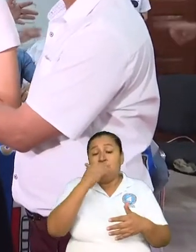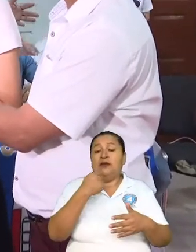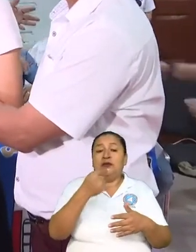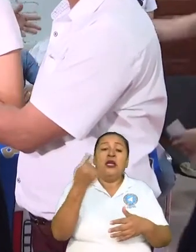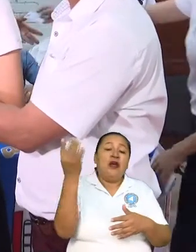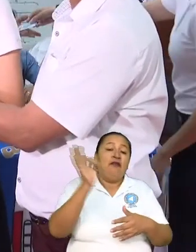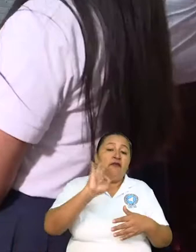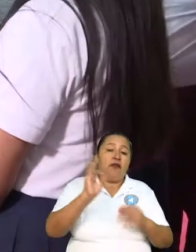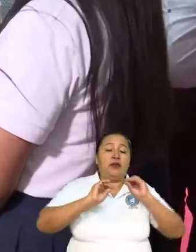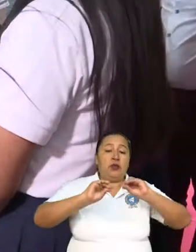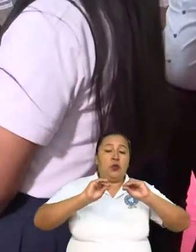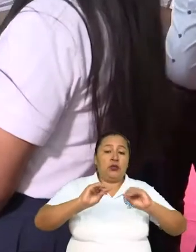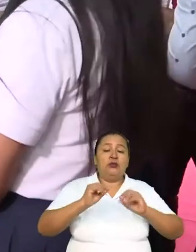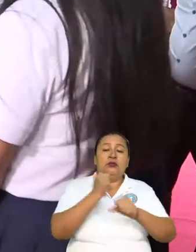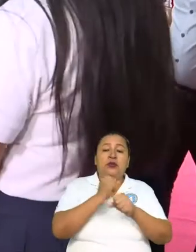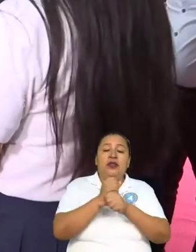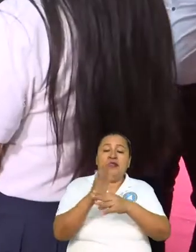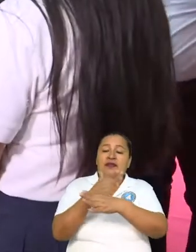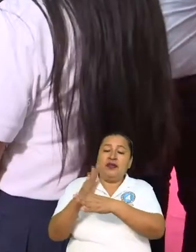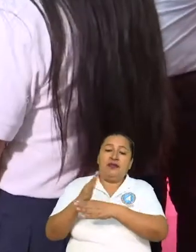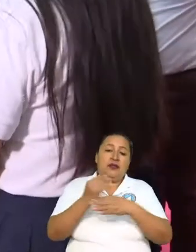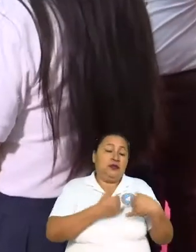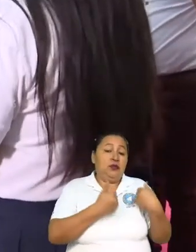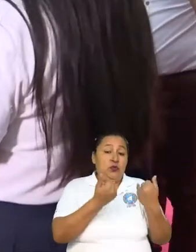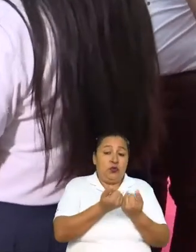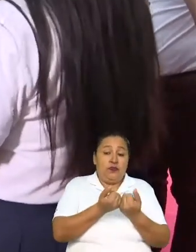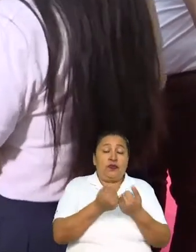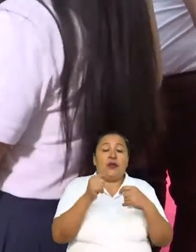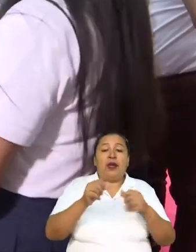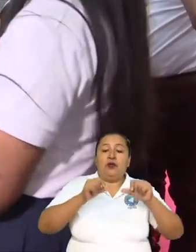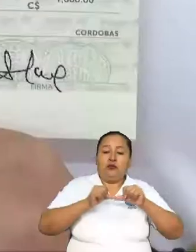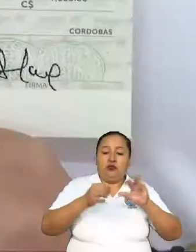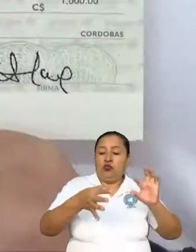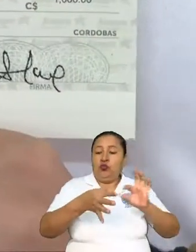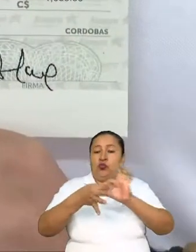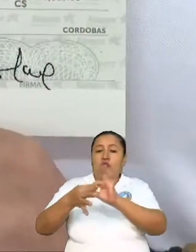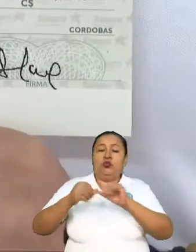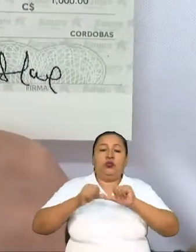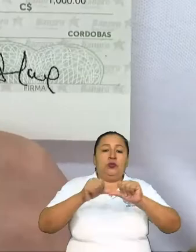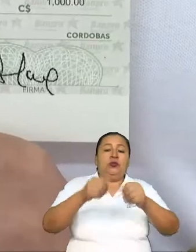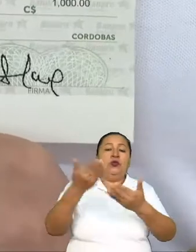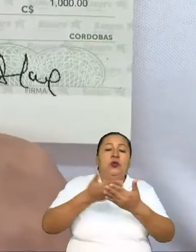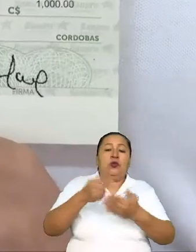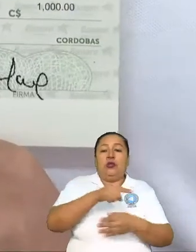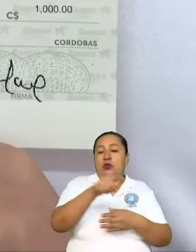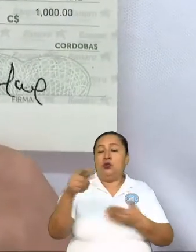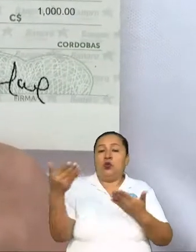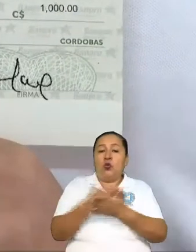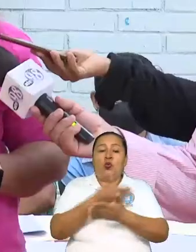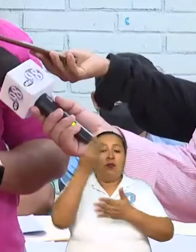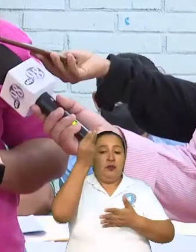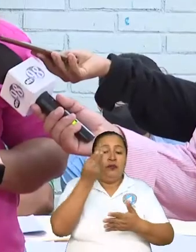modelo educativo, trabaja con las distintas instituciones en la continuidad de los estudios de estos nuevos